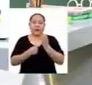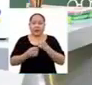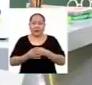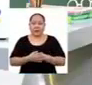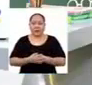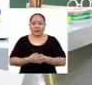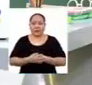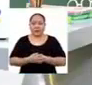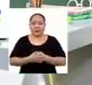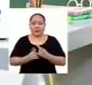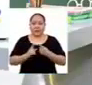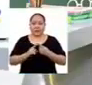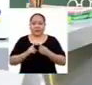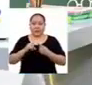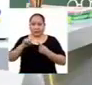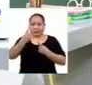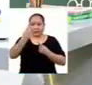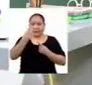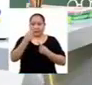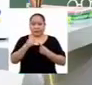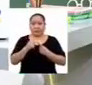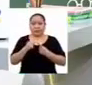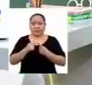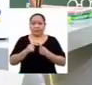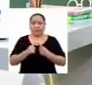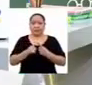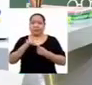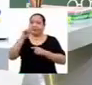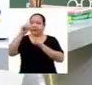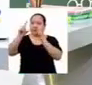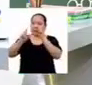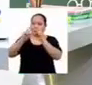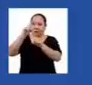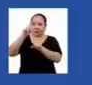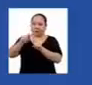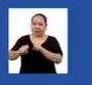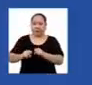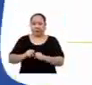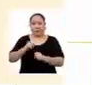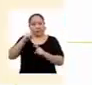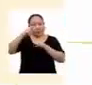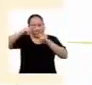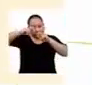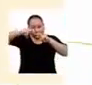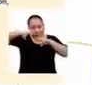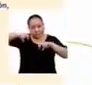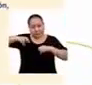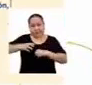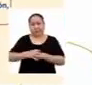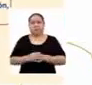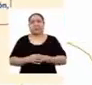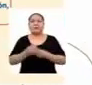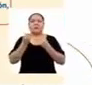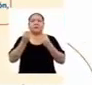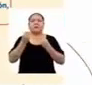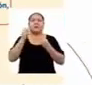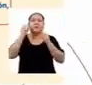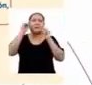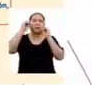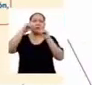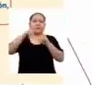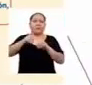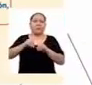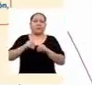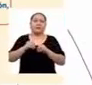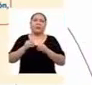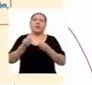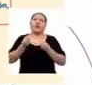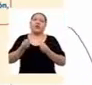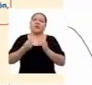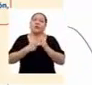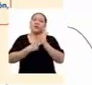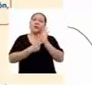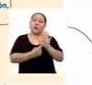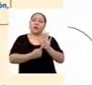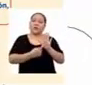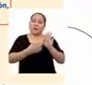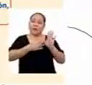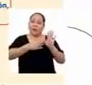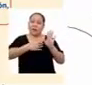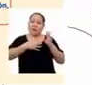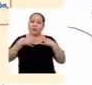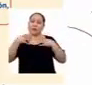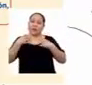Empecemos con el paso 1. Formulamos la pregunta de estudio. ¿Cómo se expresa nuestra salud en nuestra